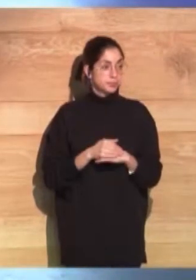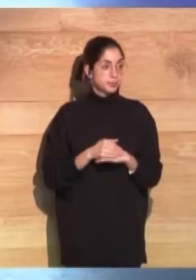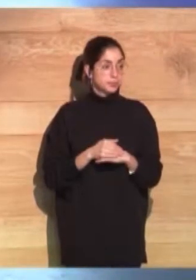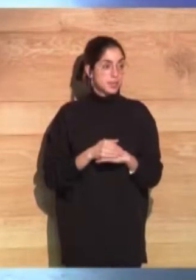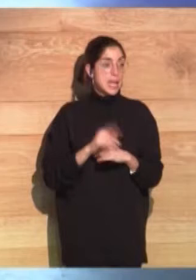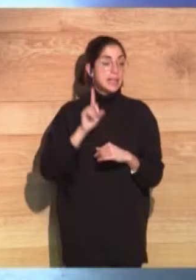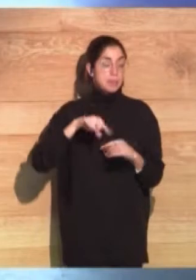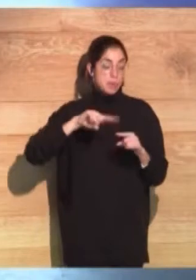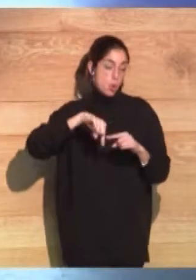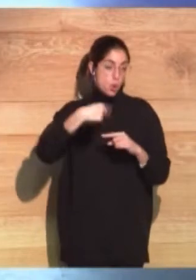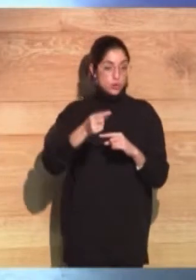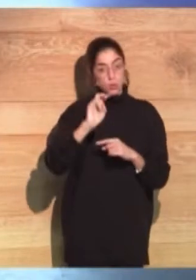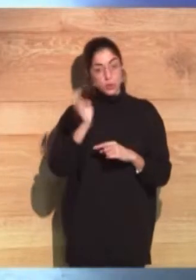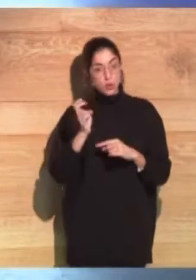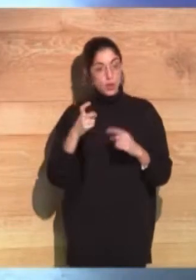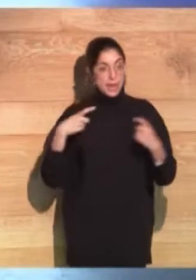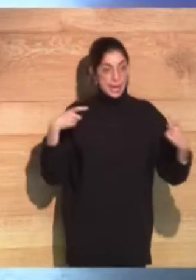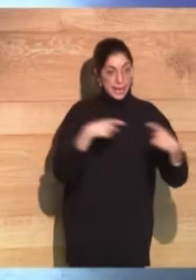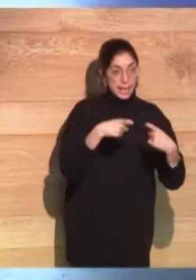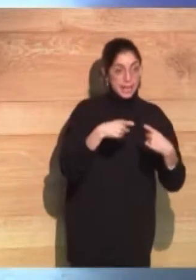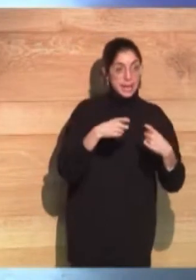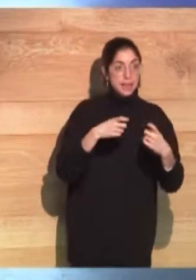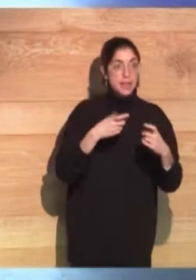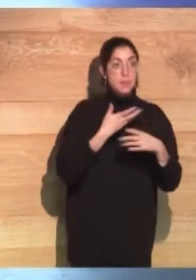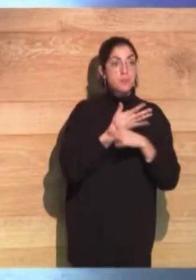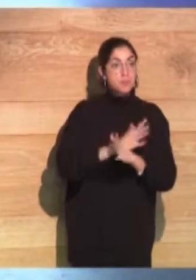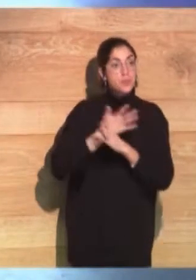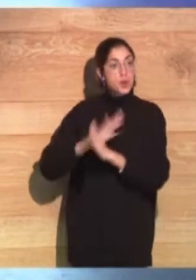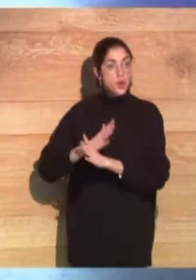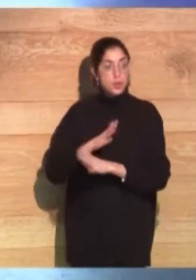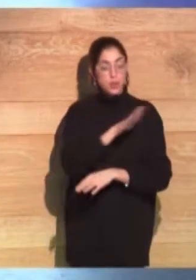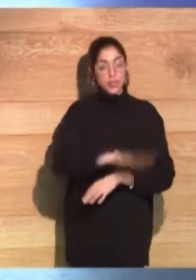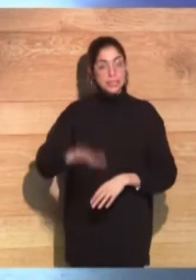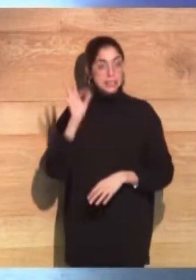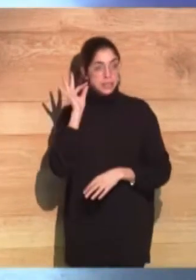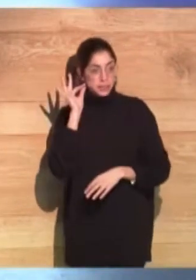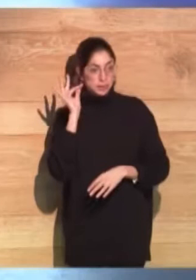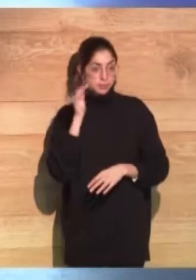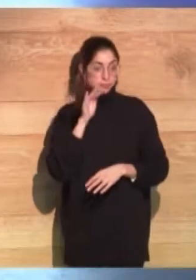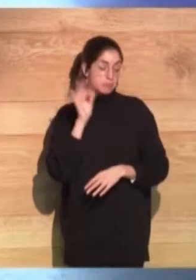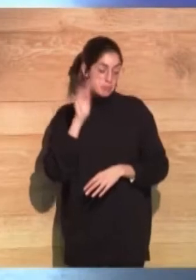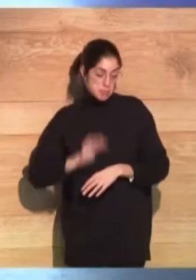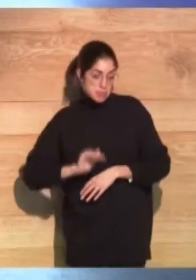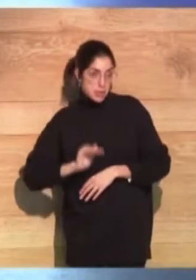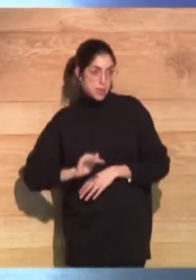Otras de las consecuencias de la guerra son, por ejemplo, las violaciones de las niñas más pequeñas, y